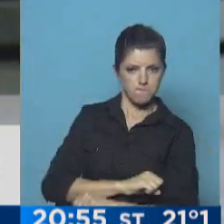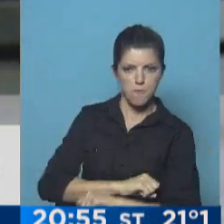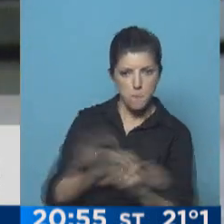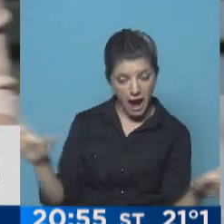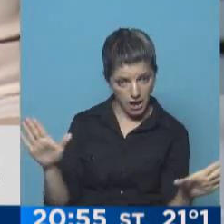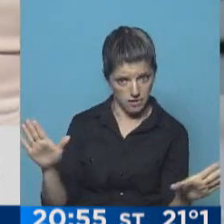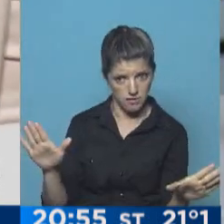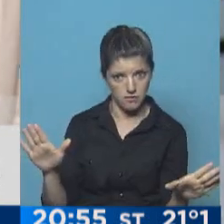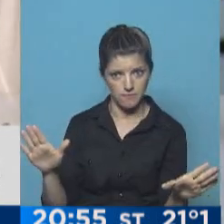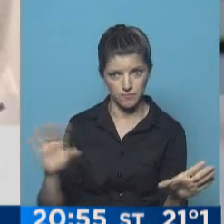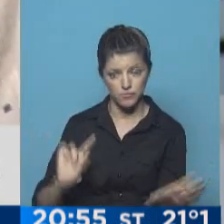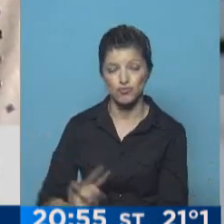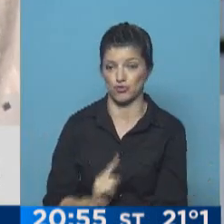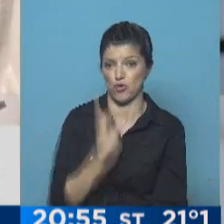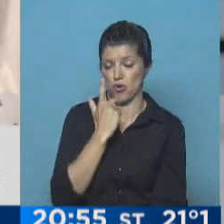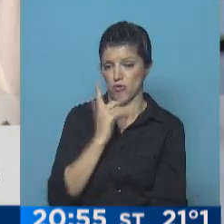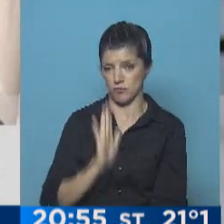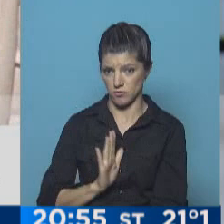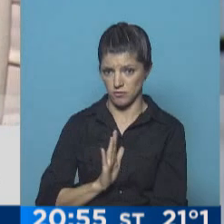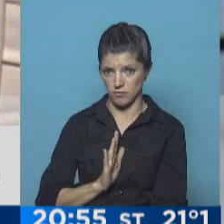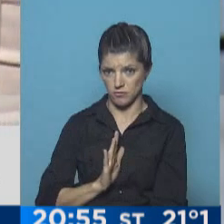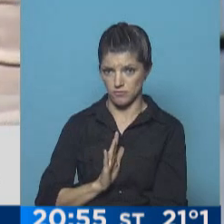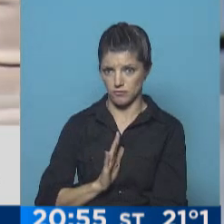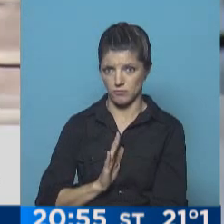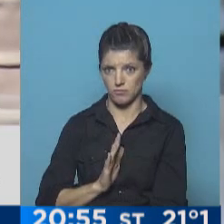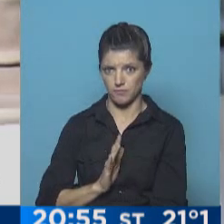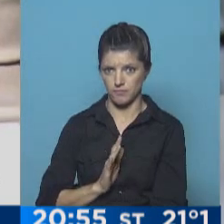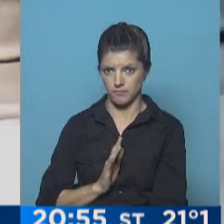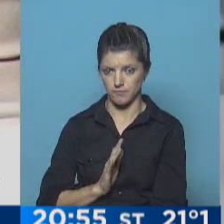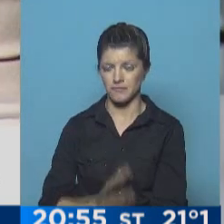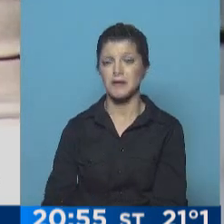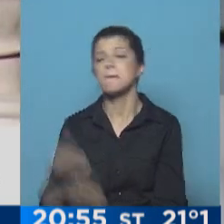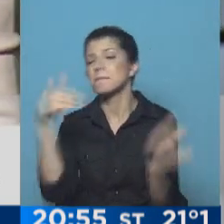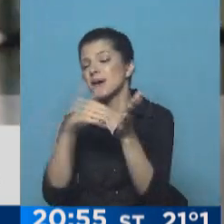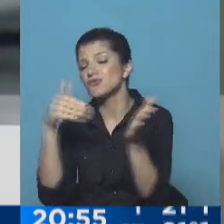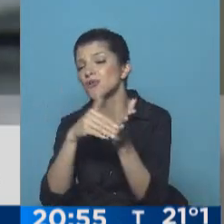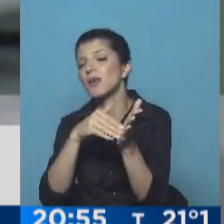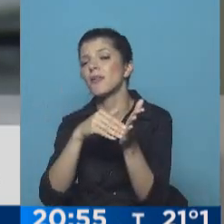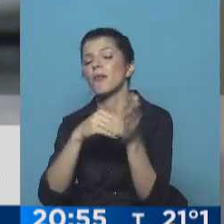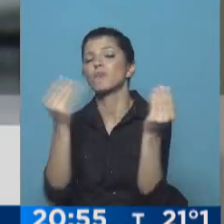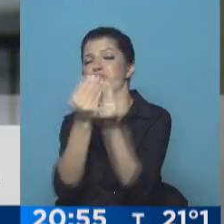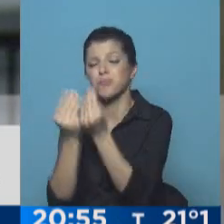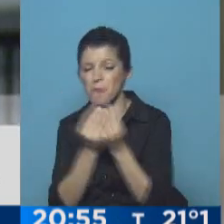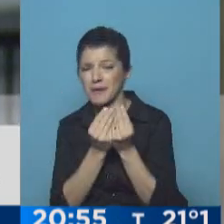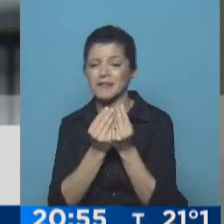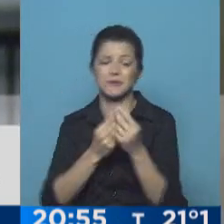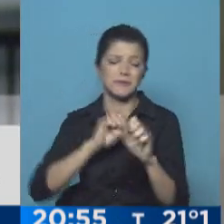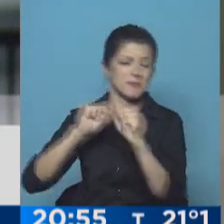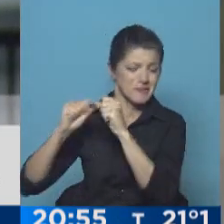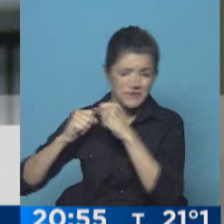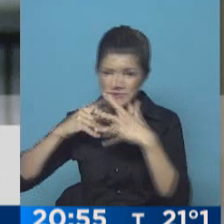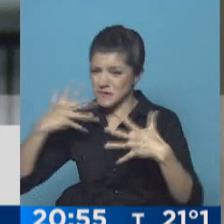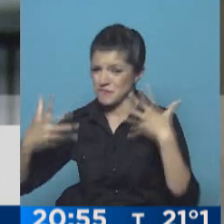solo contra el suelo llevando a millones de compatriotas a la